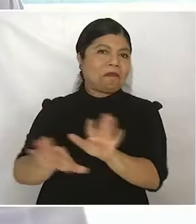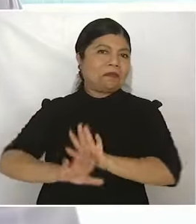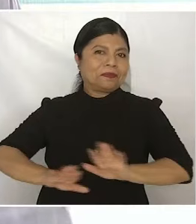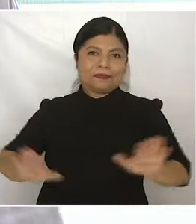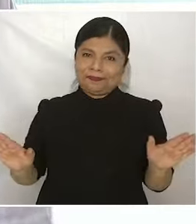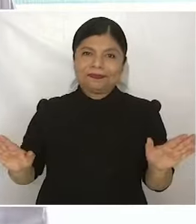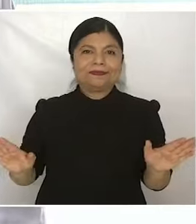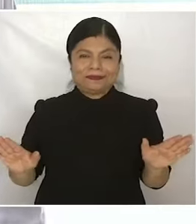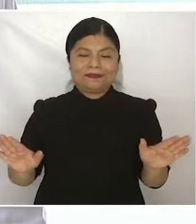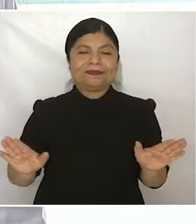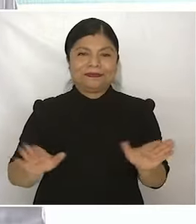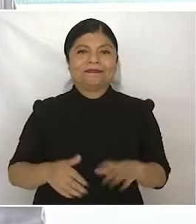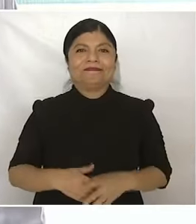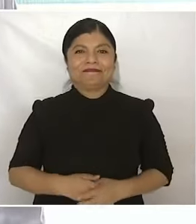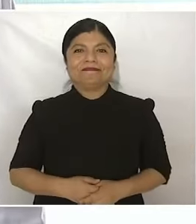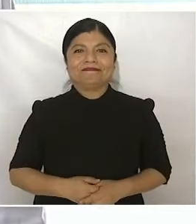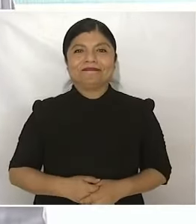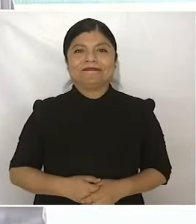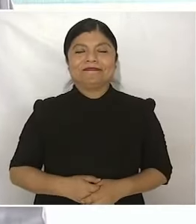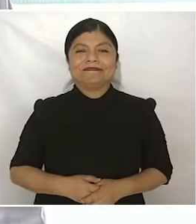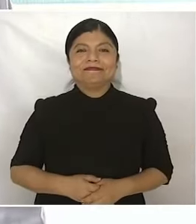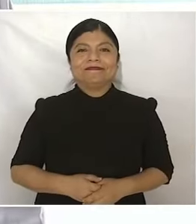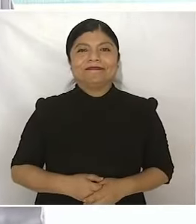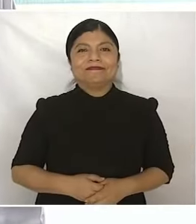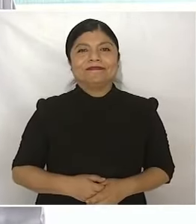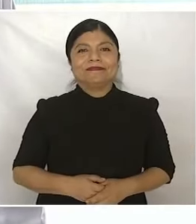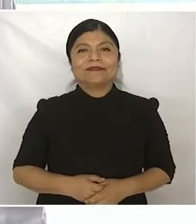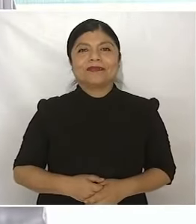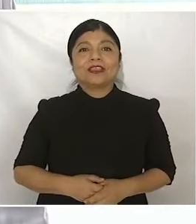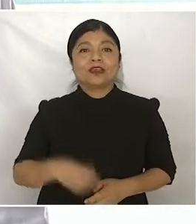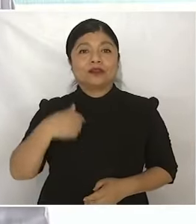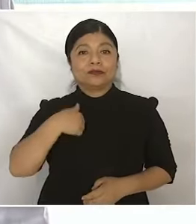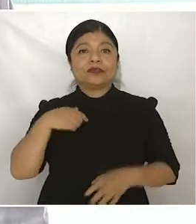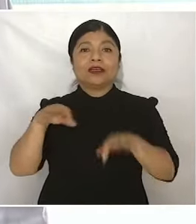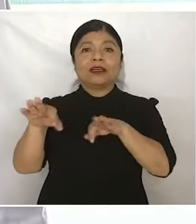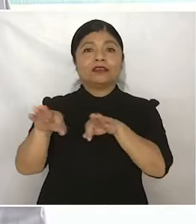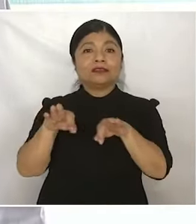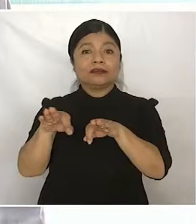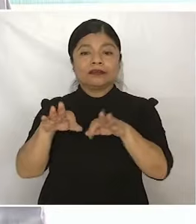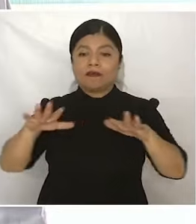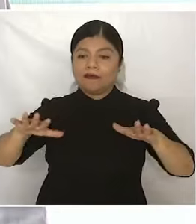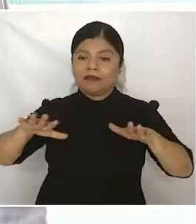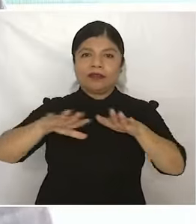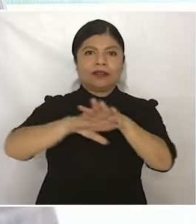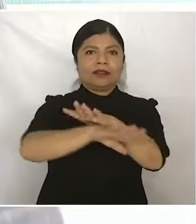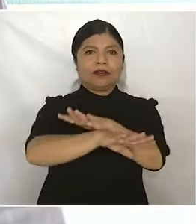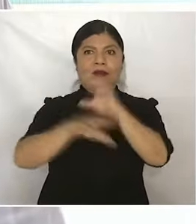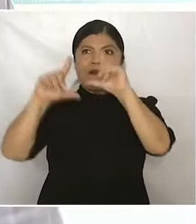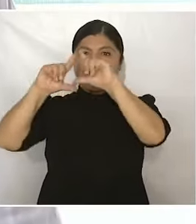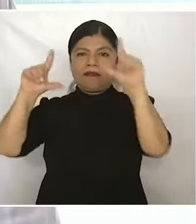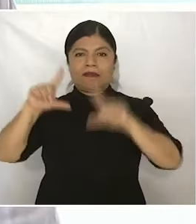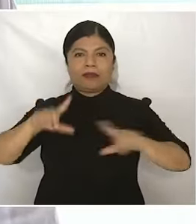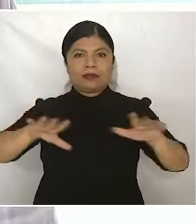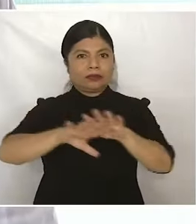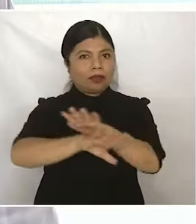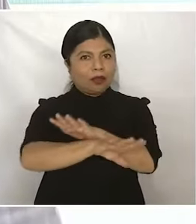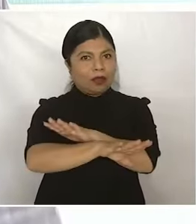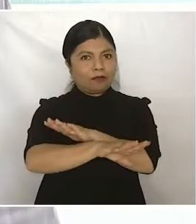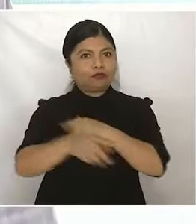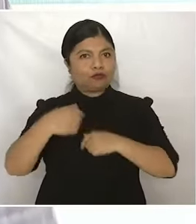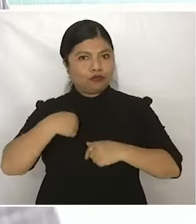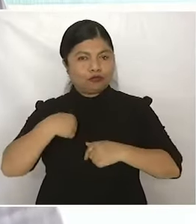logramos iniciar, sentar las bases de la transformación de nuestro país. Hacía falta,